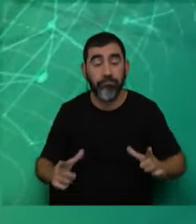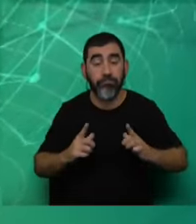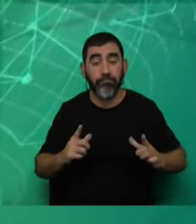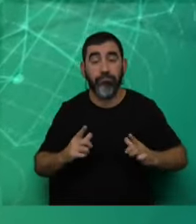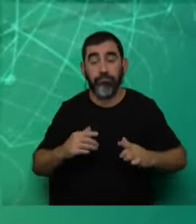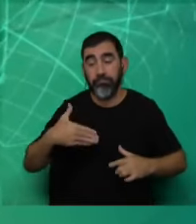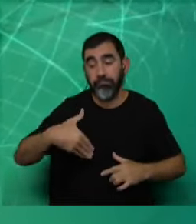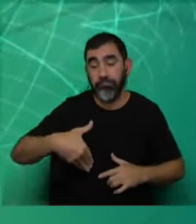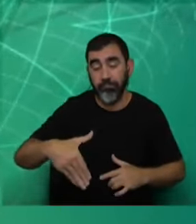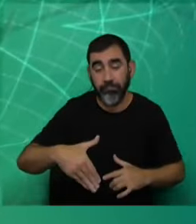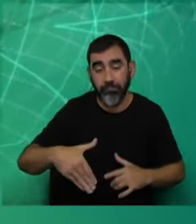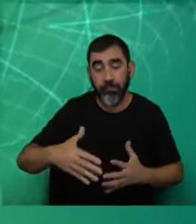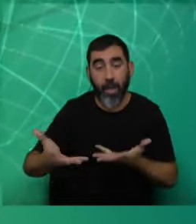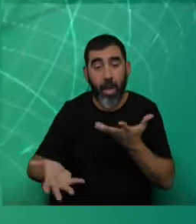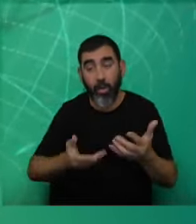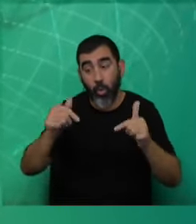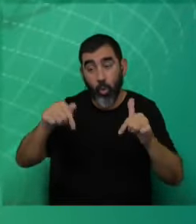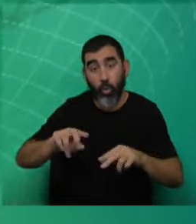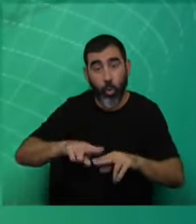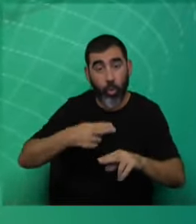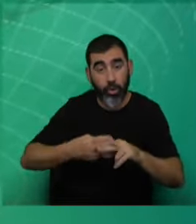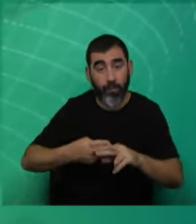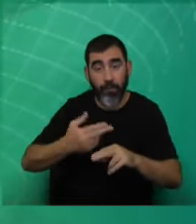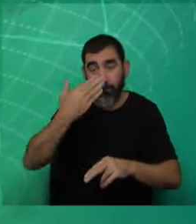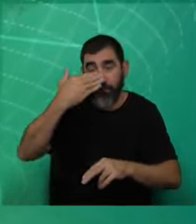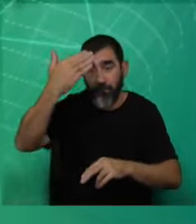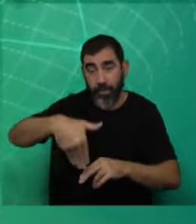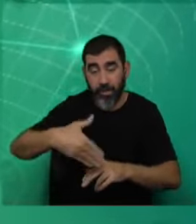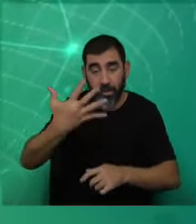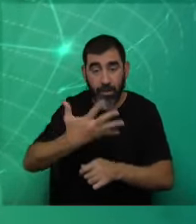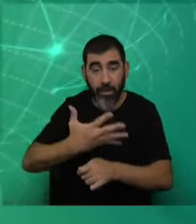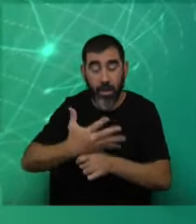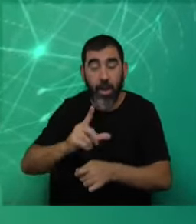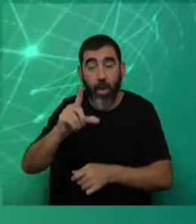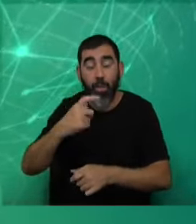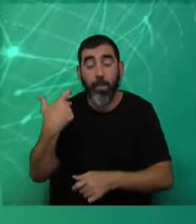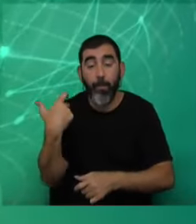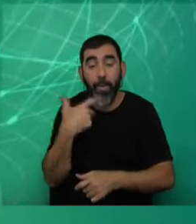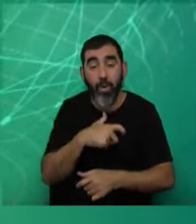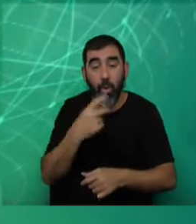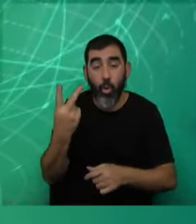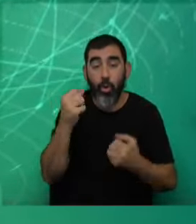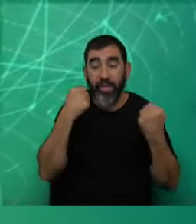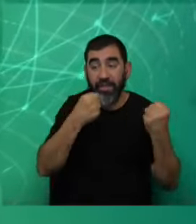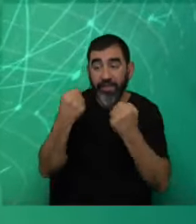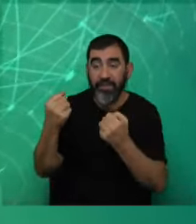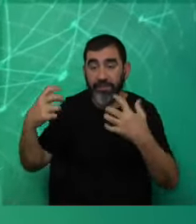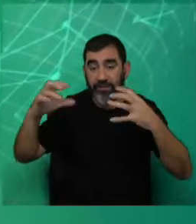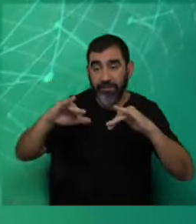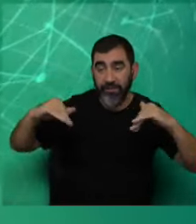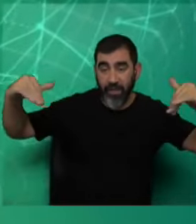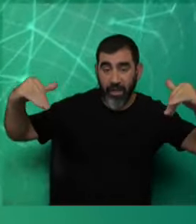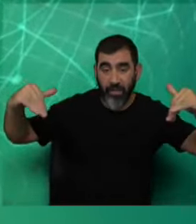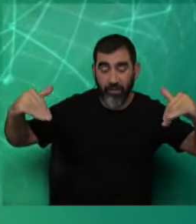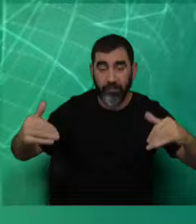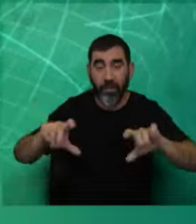próximas horas se se pueda dar esto porque hoy se vuelve a jugar una nueva final entre aguada y peñarol va a ser con las dos hinchadas A diferencia de lo que venía